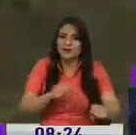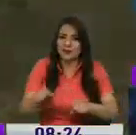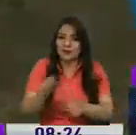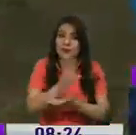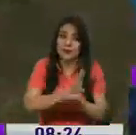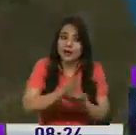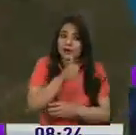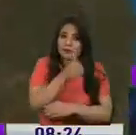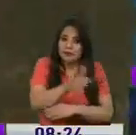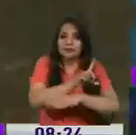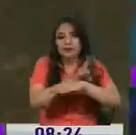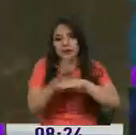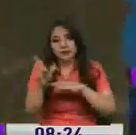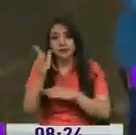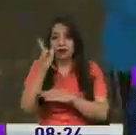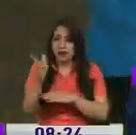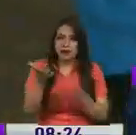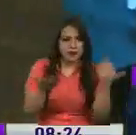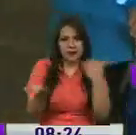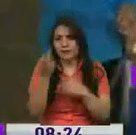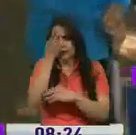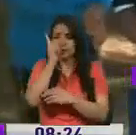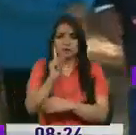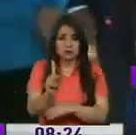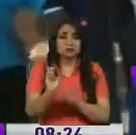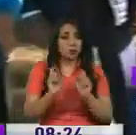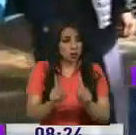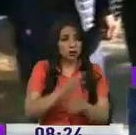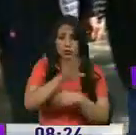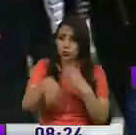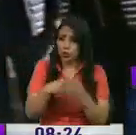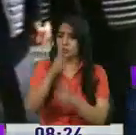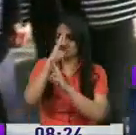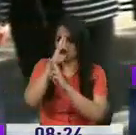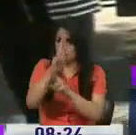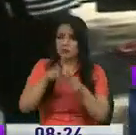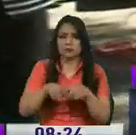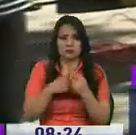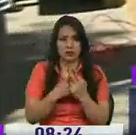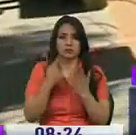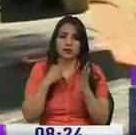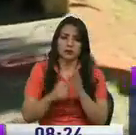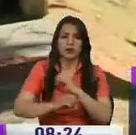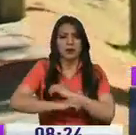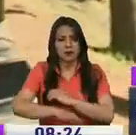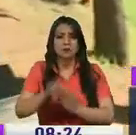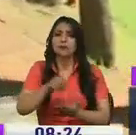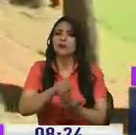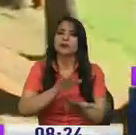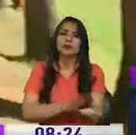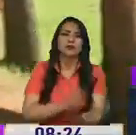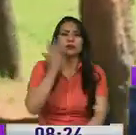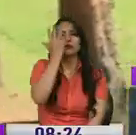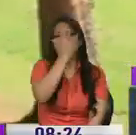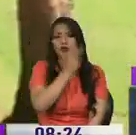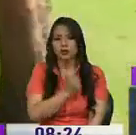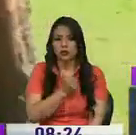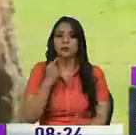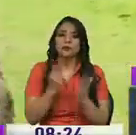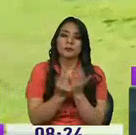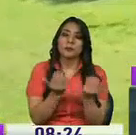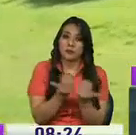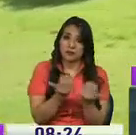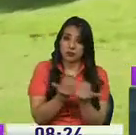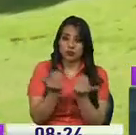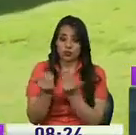organizado. Entonces cada uno toma su parte. Estamos emprendiendo campañas y hay proyectos muy lindos de reciclaje,